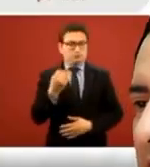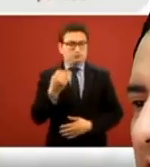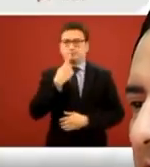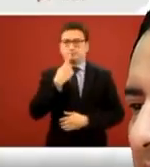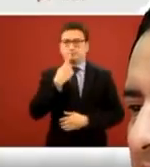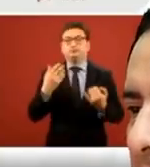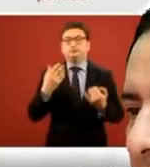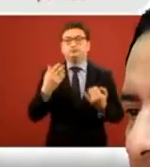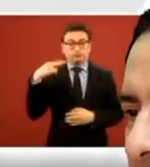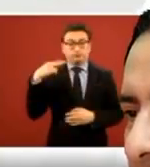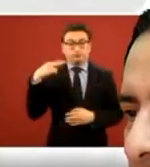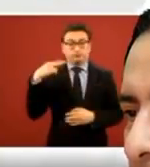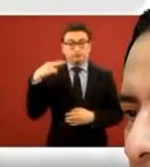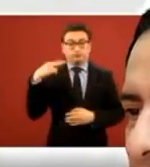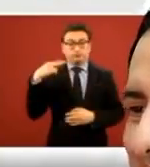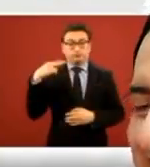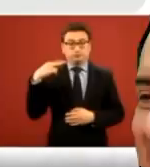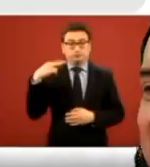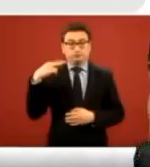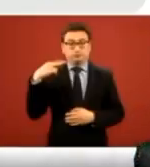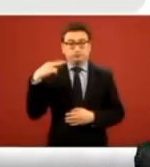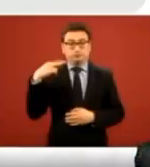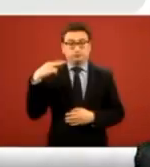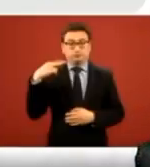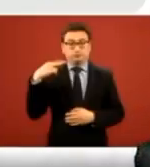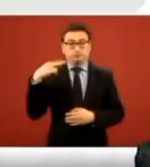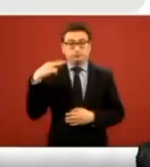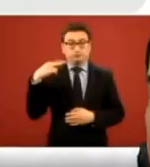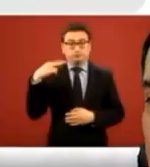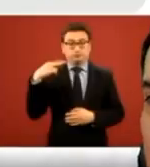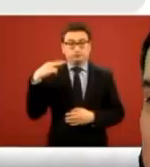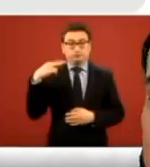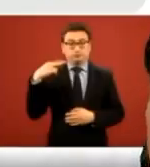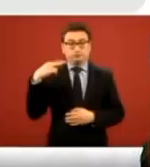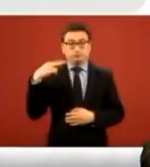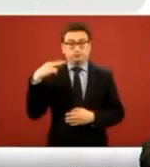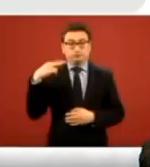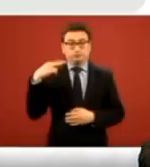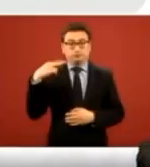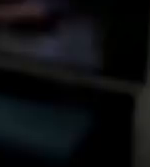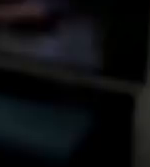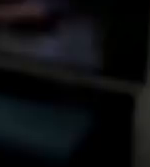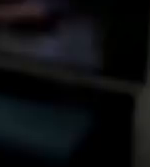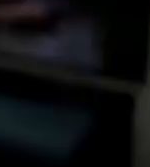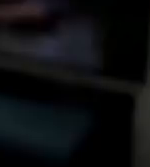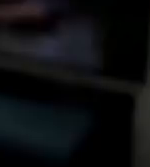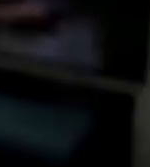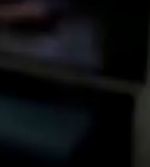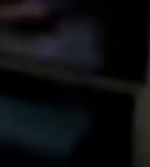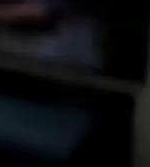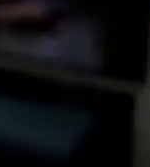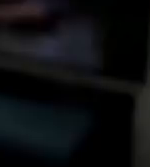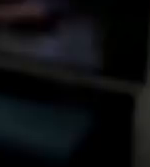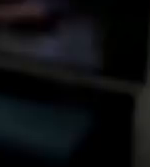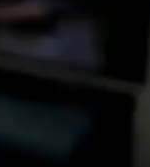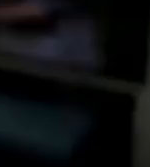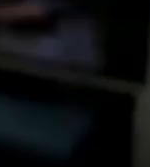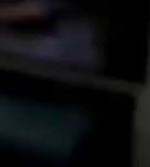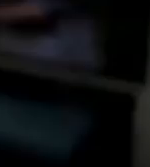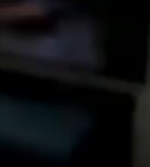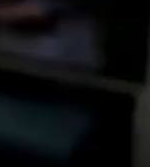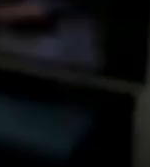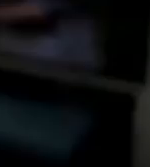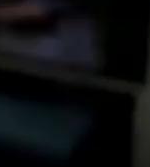y la más barata digamos 17 con 44 ahora vamos a ver lo que se reporta sobre todo desde las